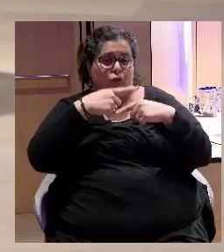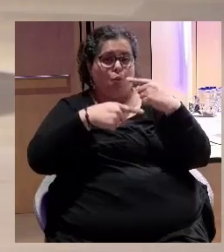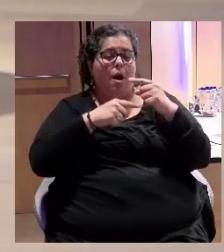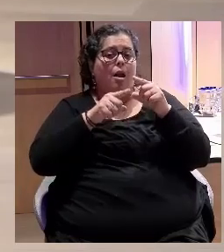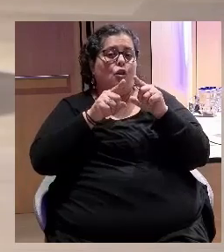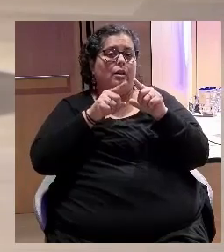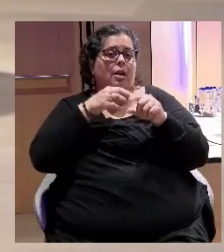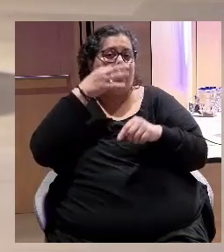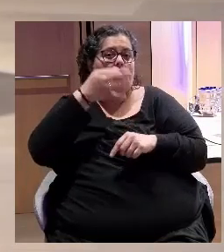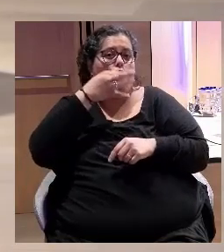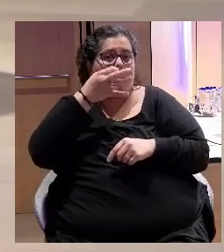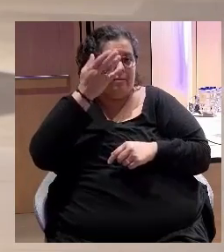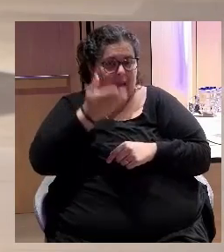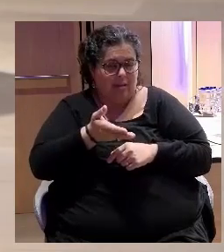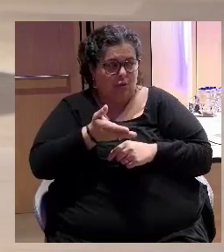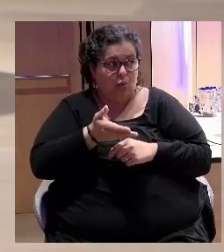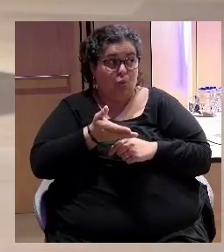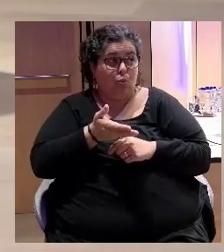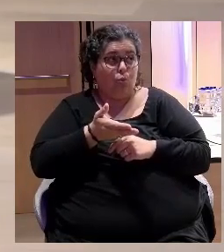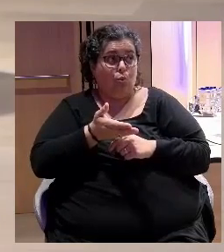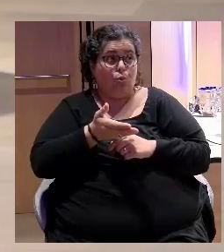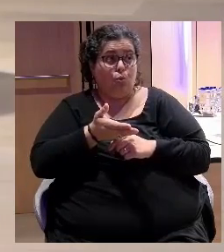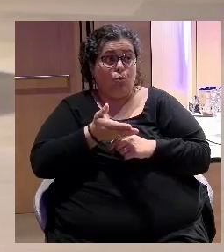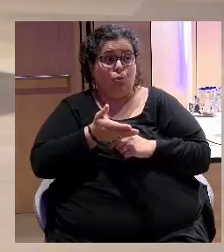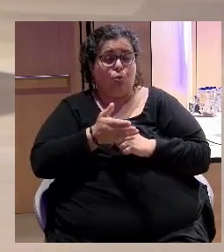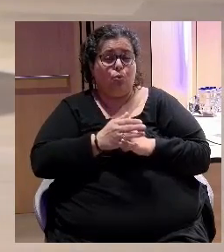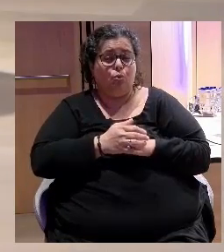decir, que tenemos en los datos hoy día si nos ponemos